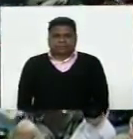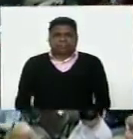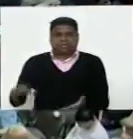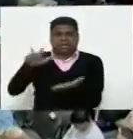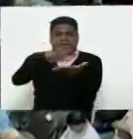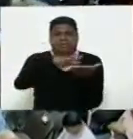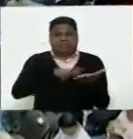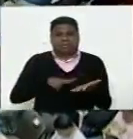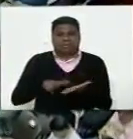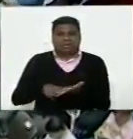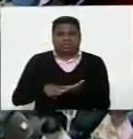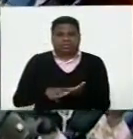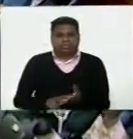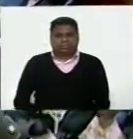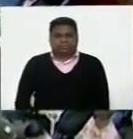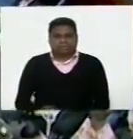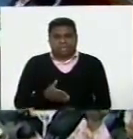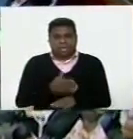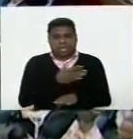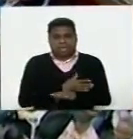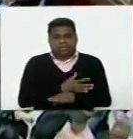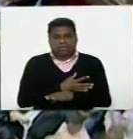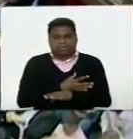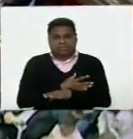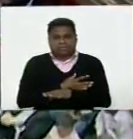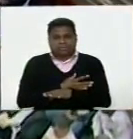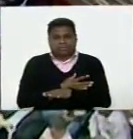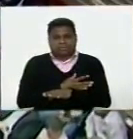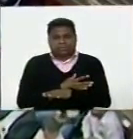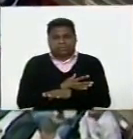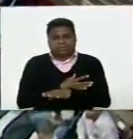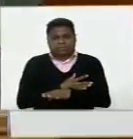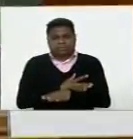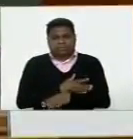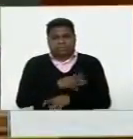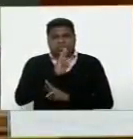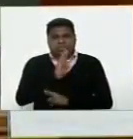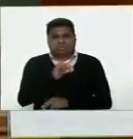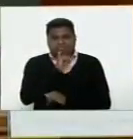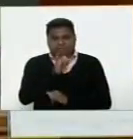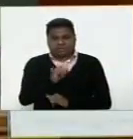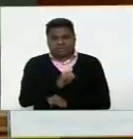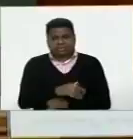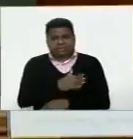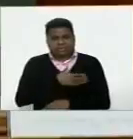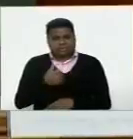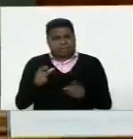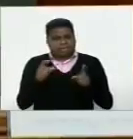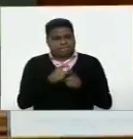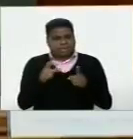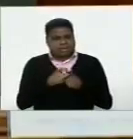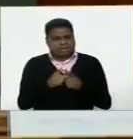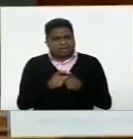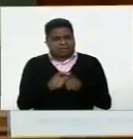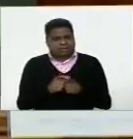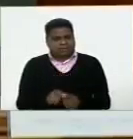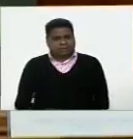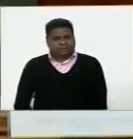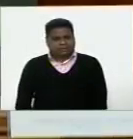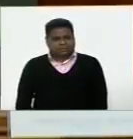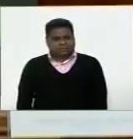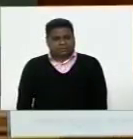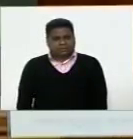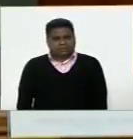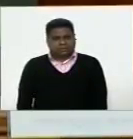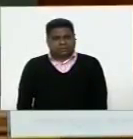aprobado. Antes de entrar a la disposición final, queremos darle la palabra a la ministra para que envíe un